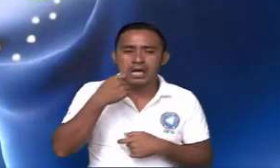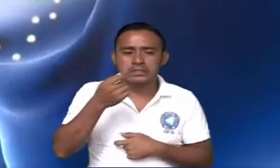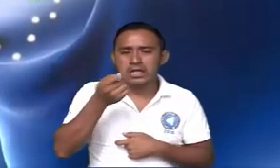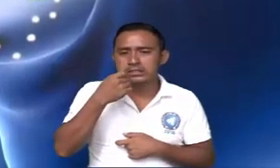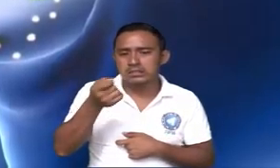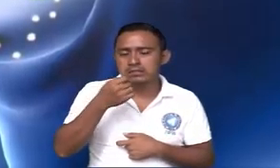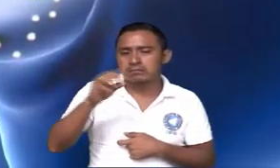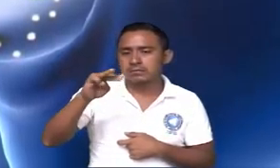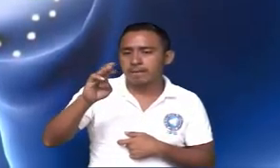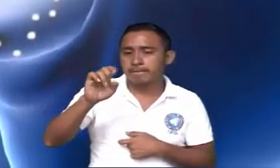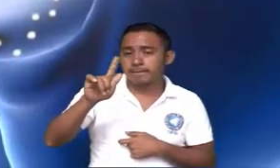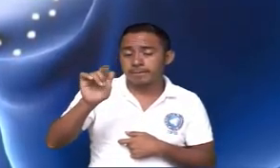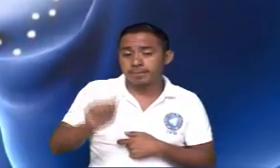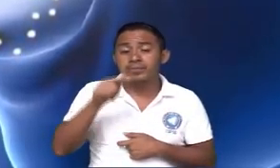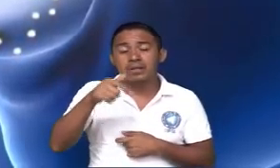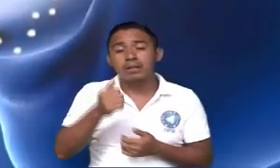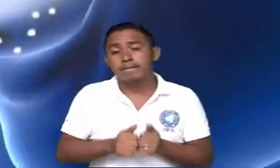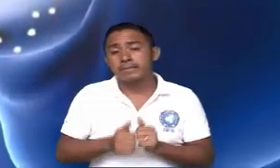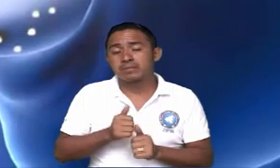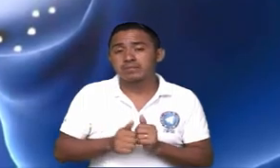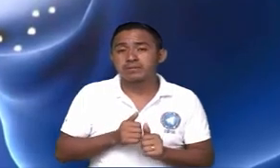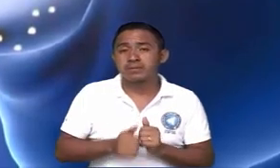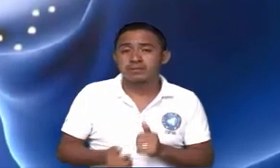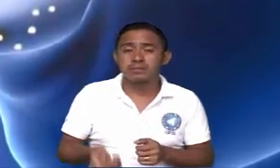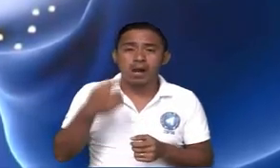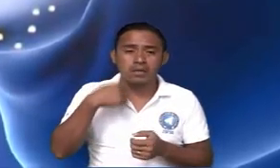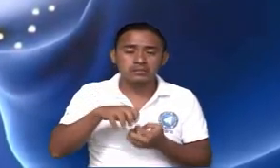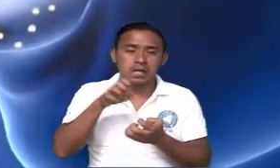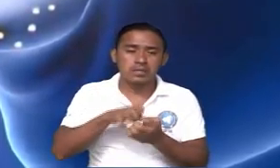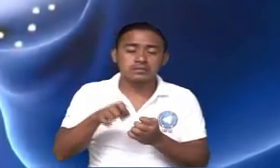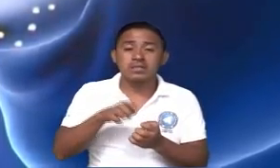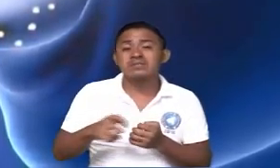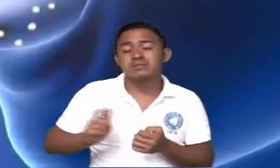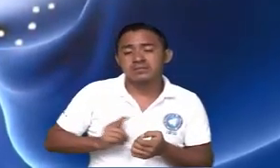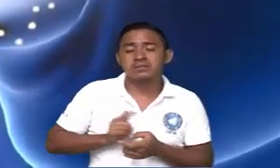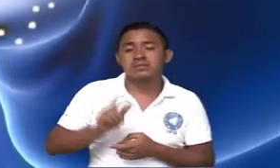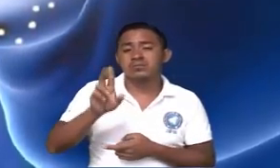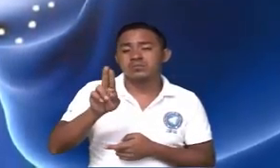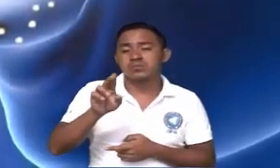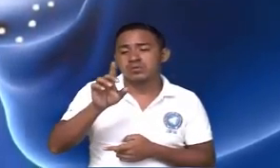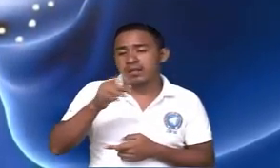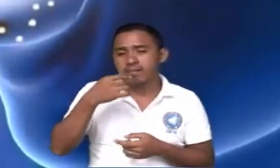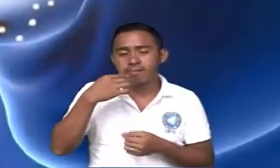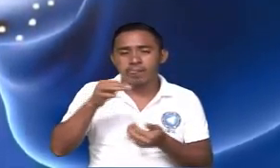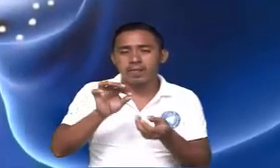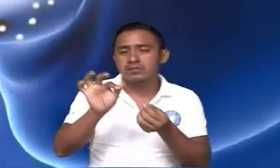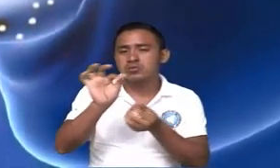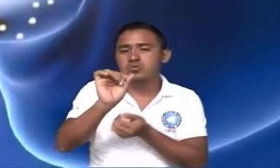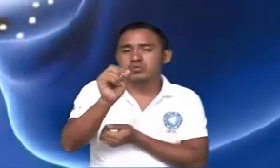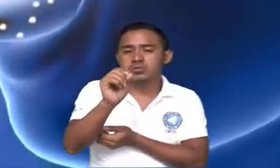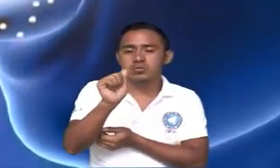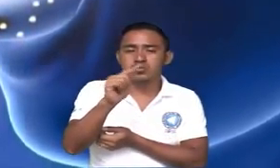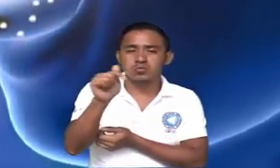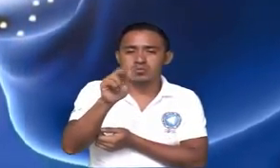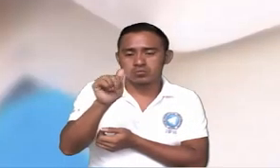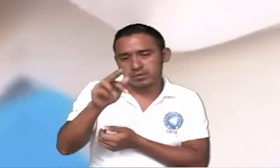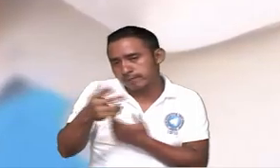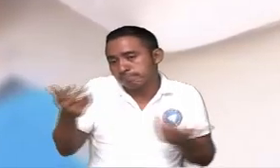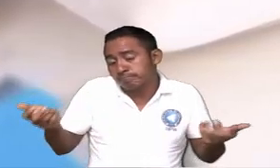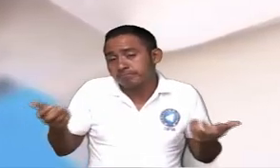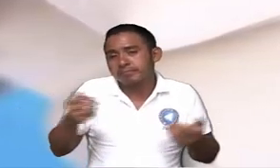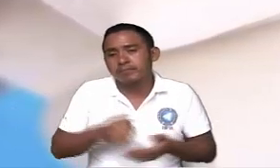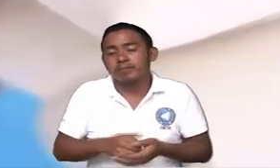esas cosas. ¿Cuál es el problema? Que estos, los chicles, tienen dulce. Los dulces te dañan los dientes. ¿Ya?